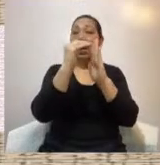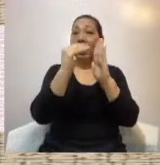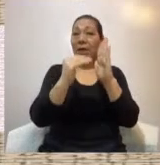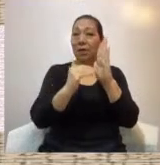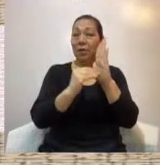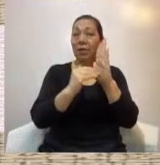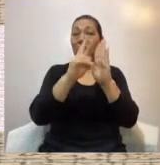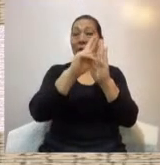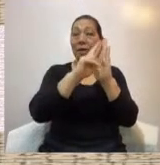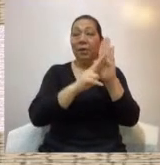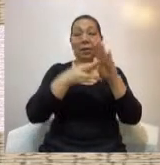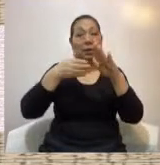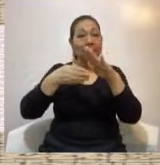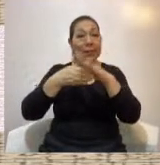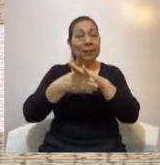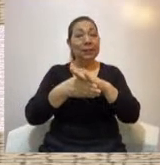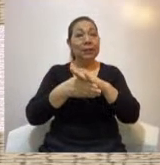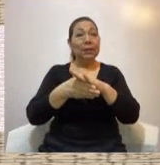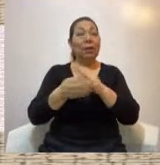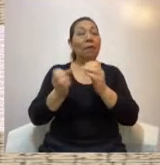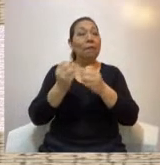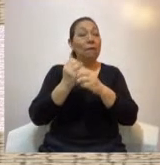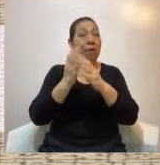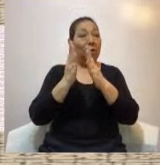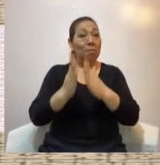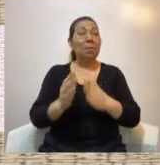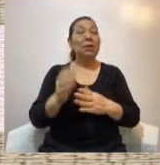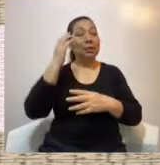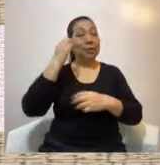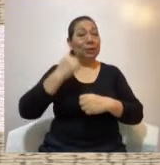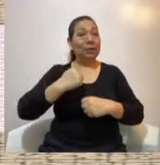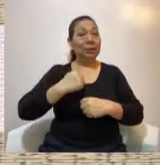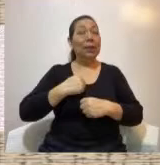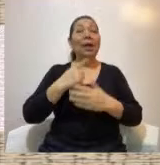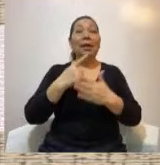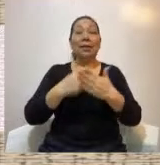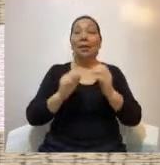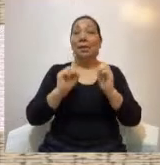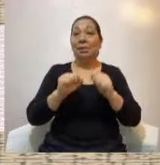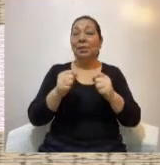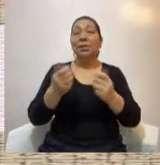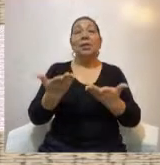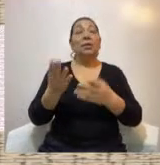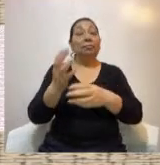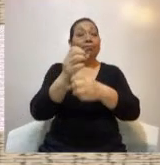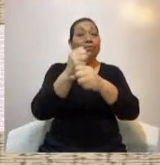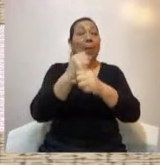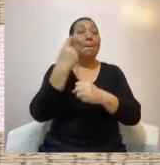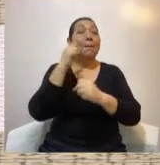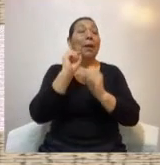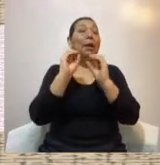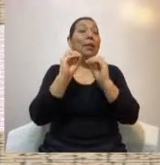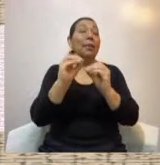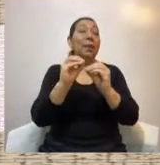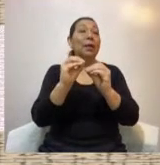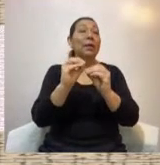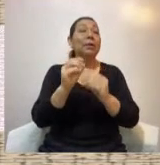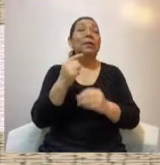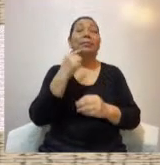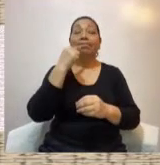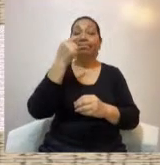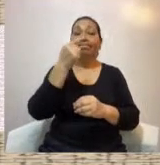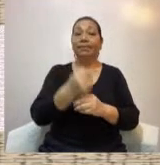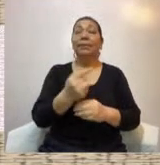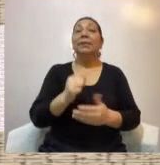los artículos del reglamento interno del Centro de Formación de las Fuerzas Armadas que habían servido de sustento para dar de baja a